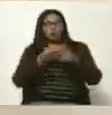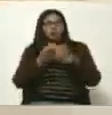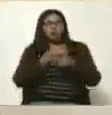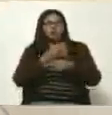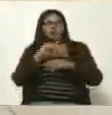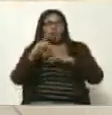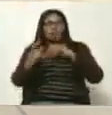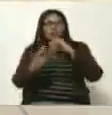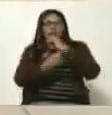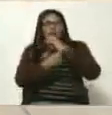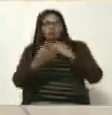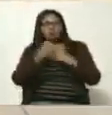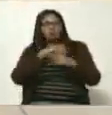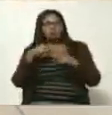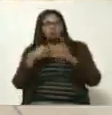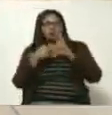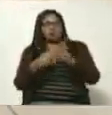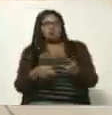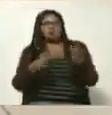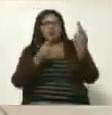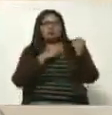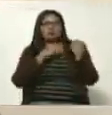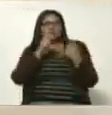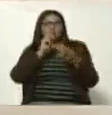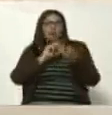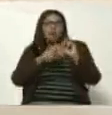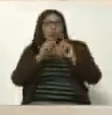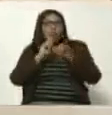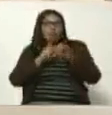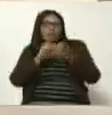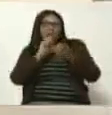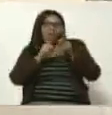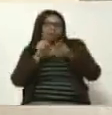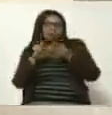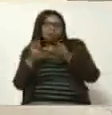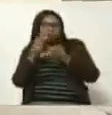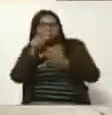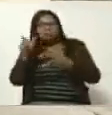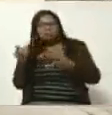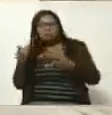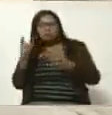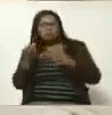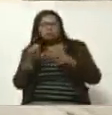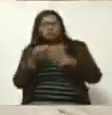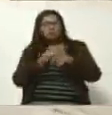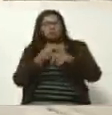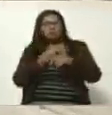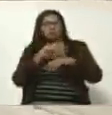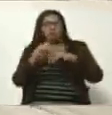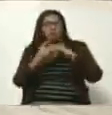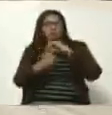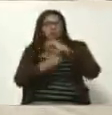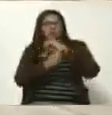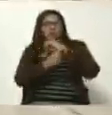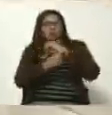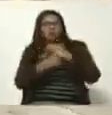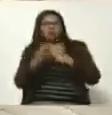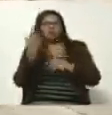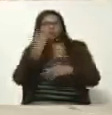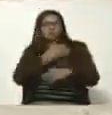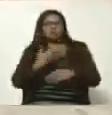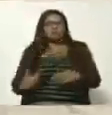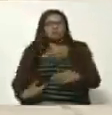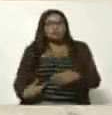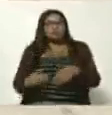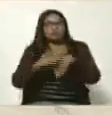hemos manifestado también la responsabilidad de algunas personas del gobierno del expresidente